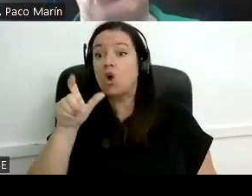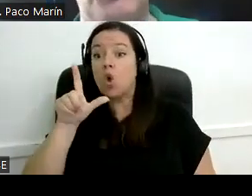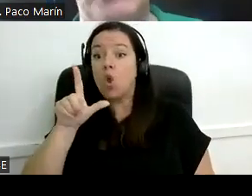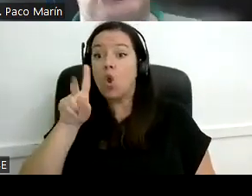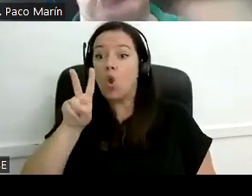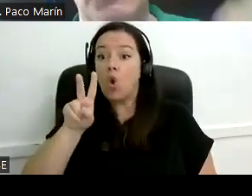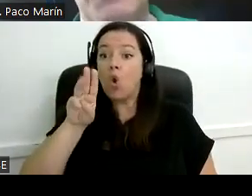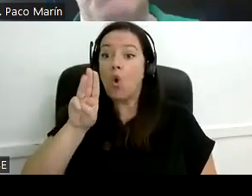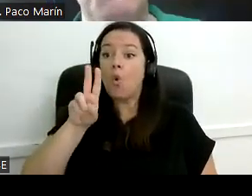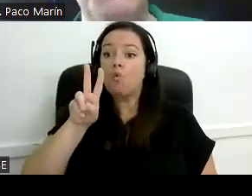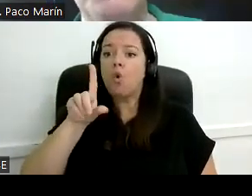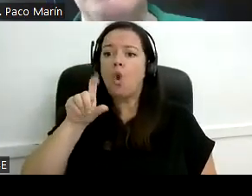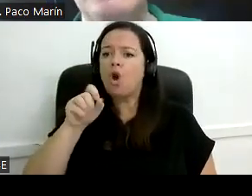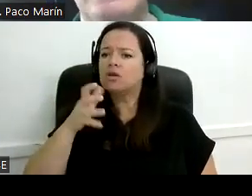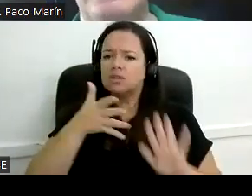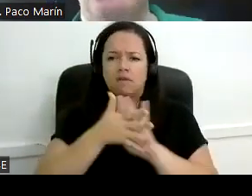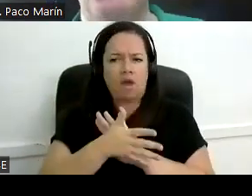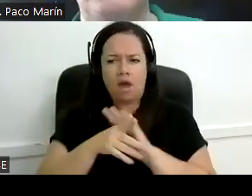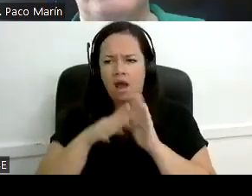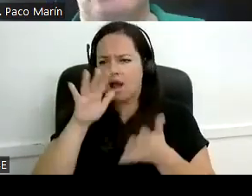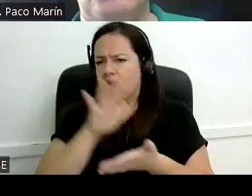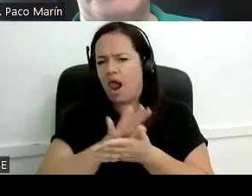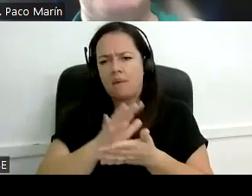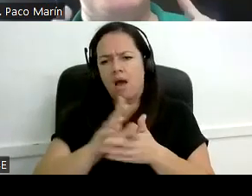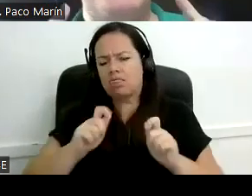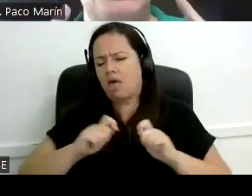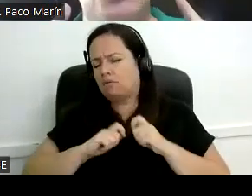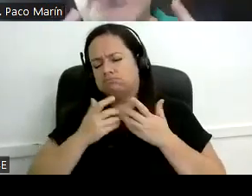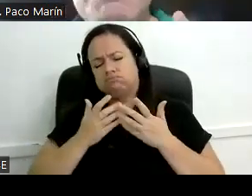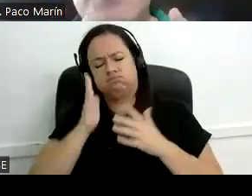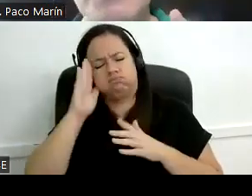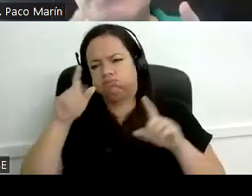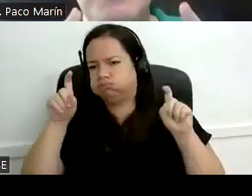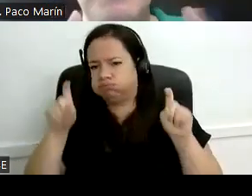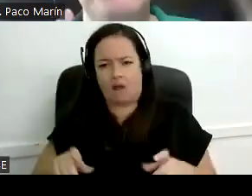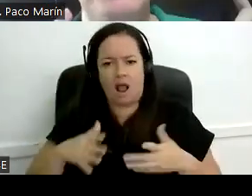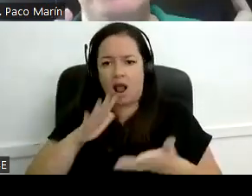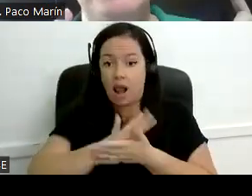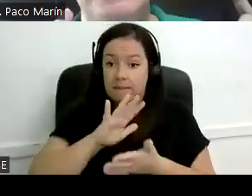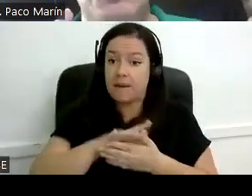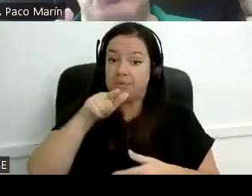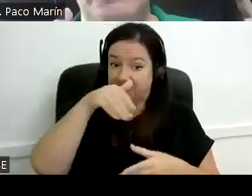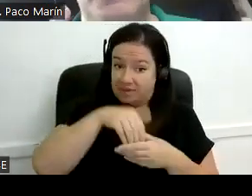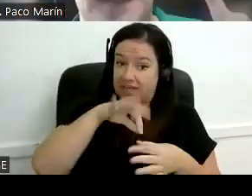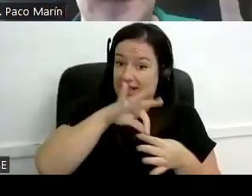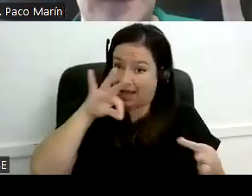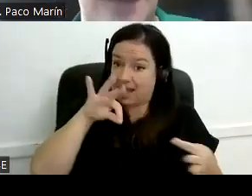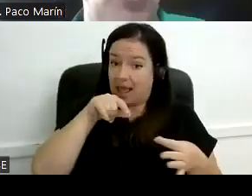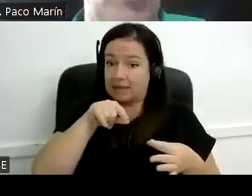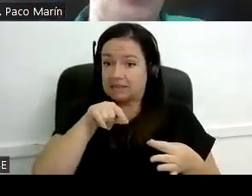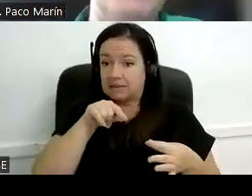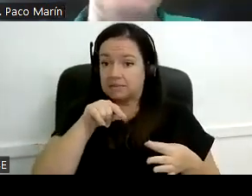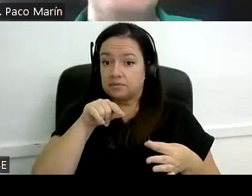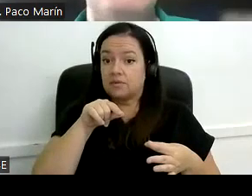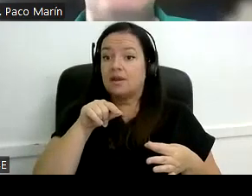un sedante, su principal función es un sedante. Con Night Master, además, tenemos